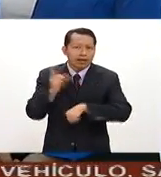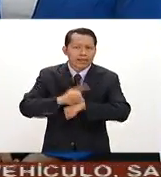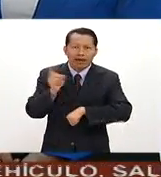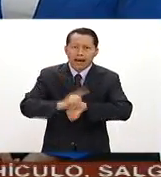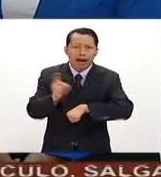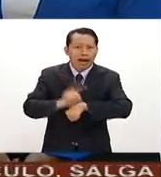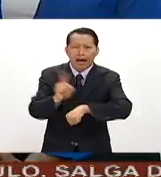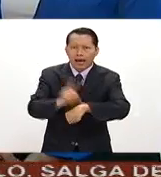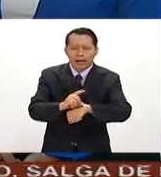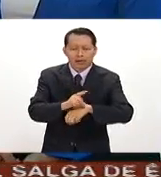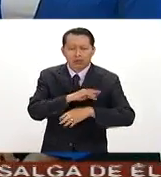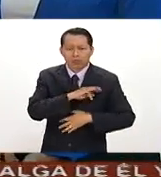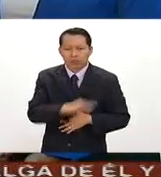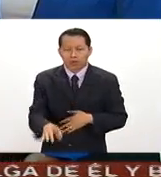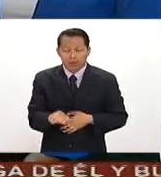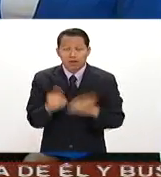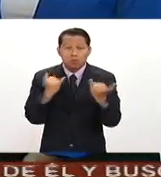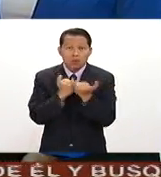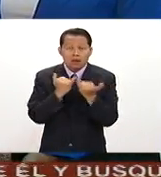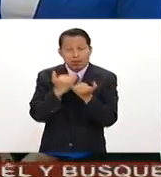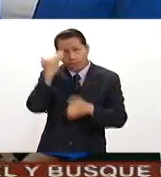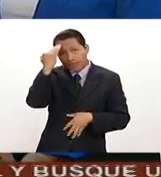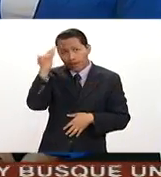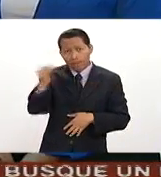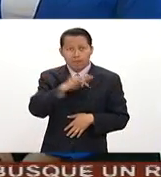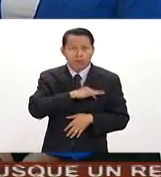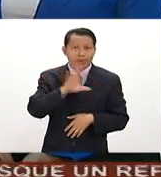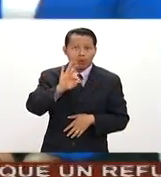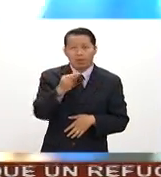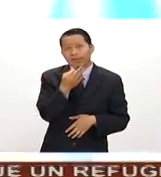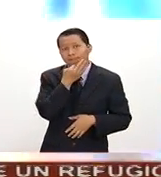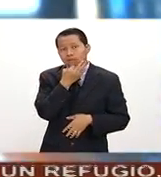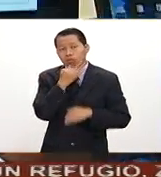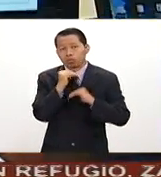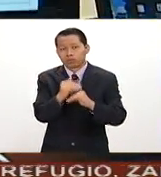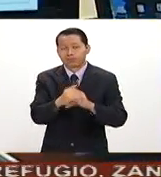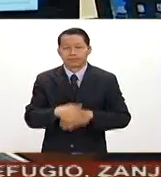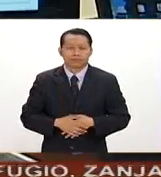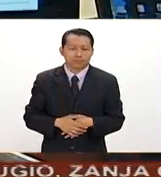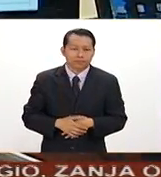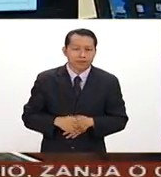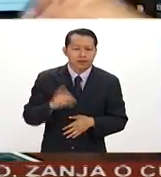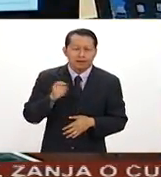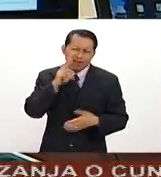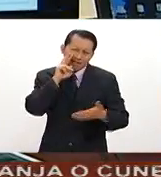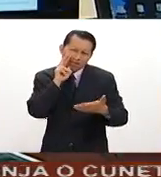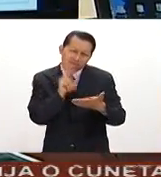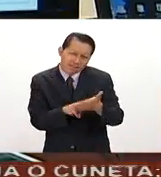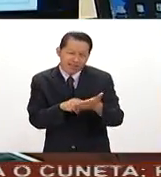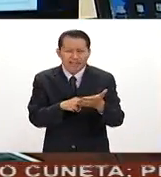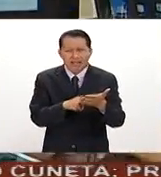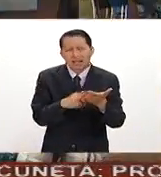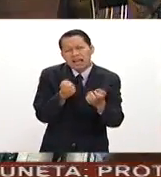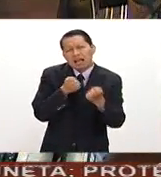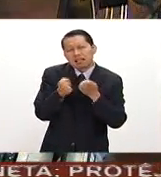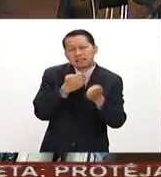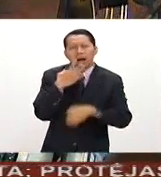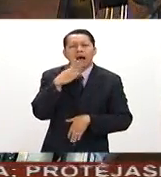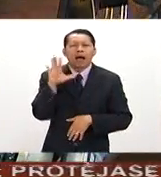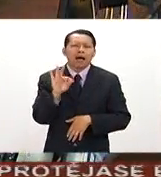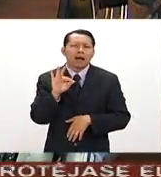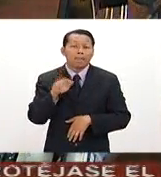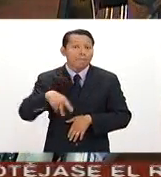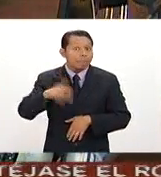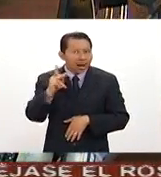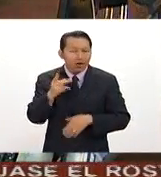diariamente. Tiene una duración aproximada de 40 minutos. Aunque en apariencia los ejercicios son sencillos, su estructura